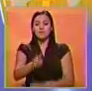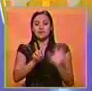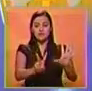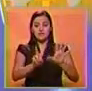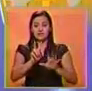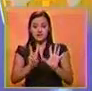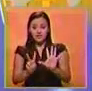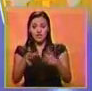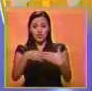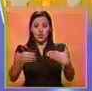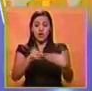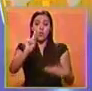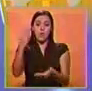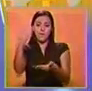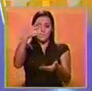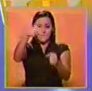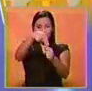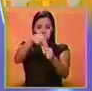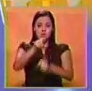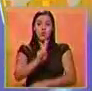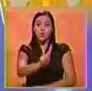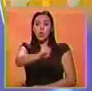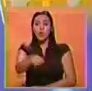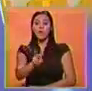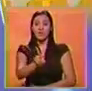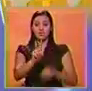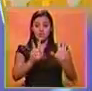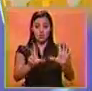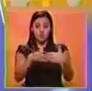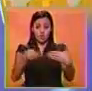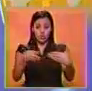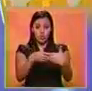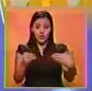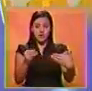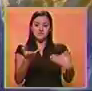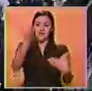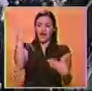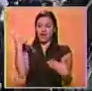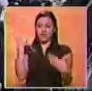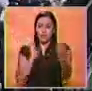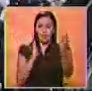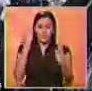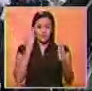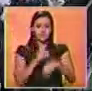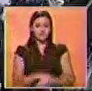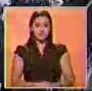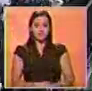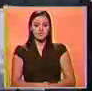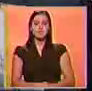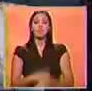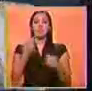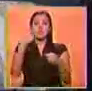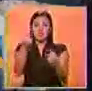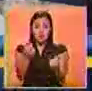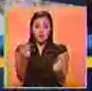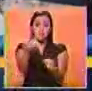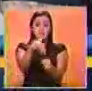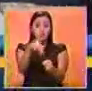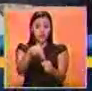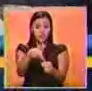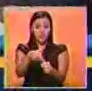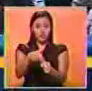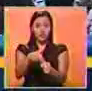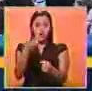$54.77 por barril, un incremento de $1.28 respecto a la jornada previa. Entre tanto, los precios del petróleo en la